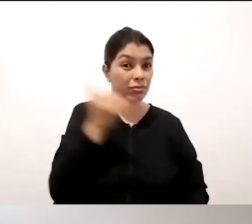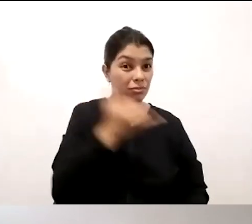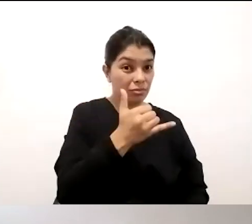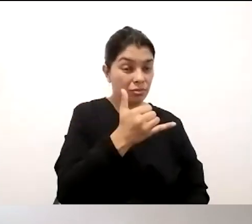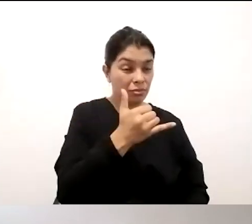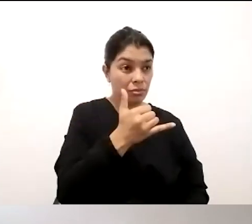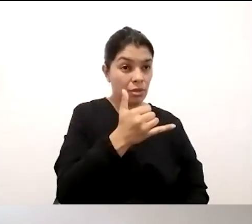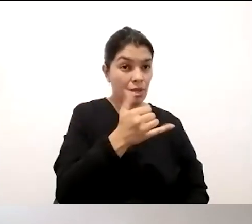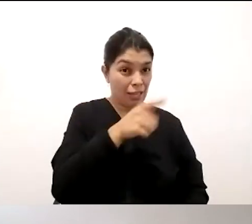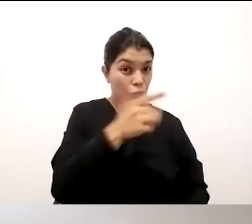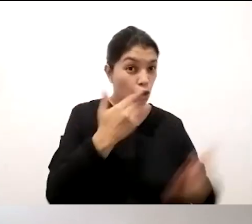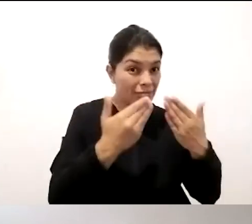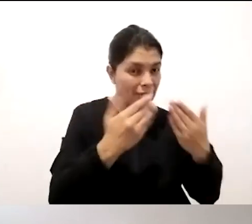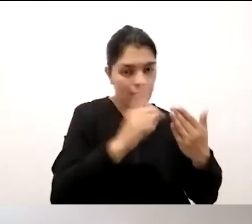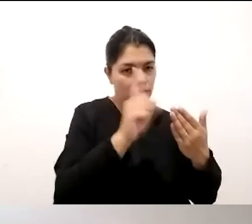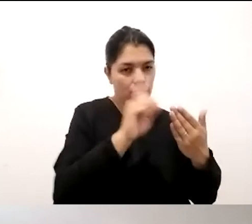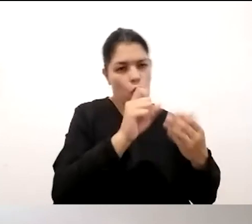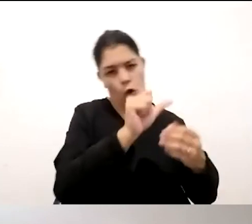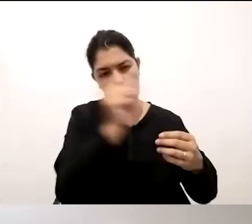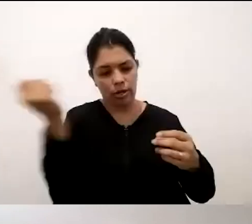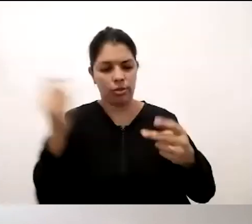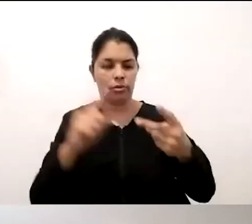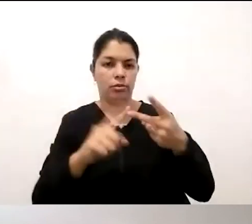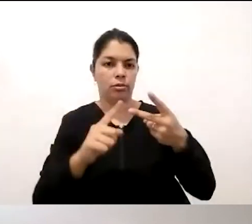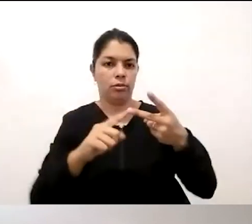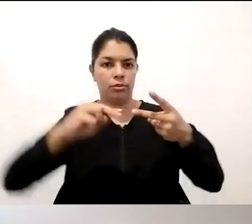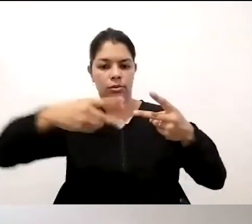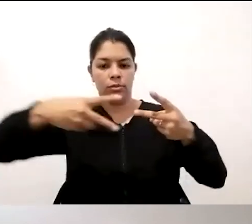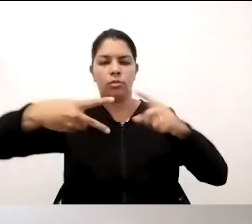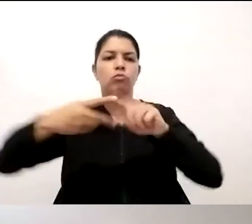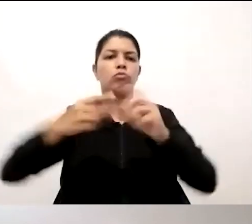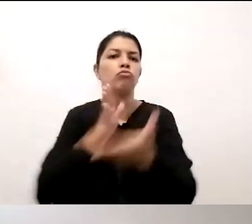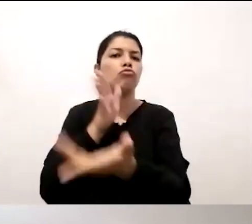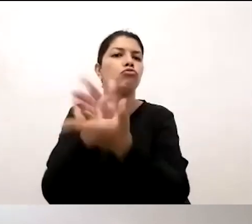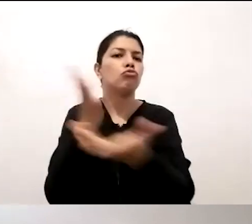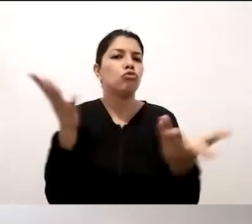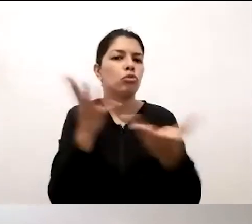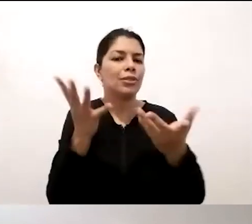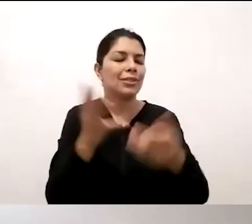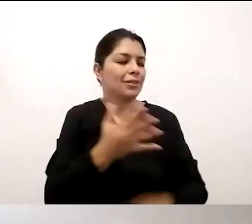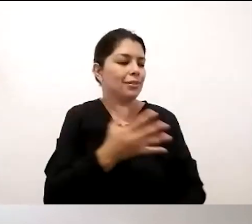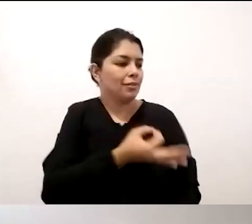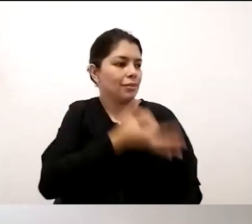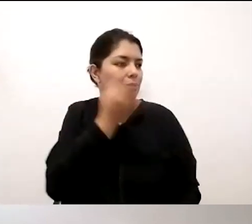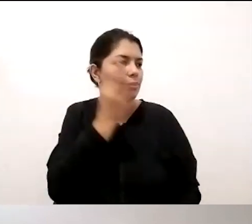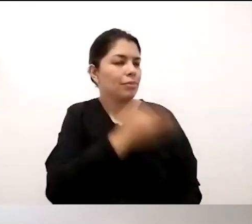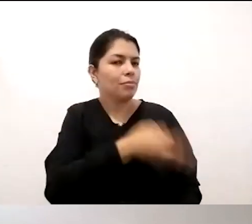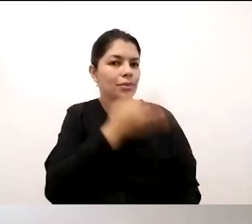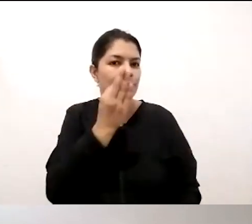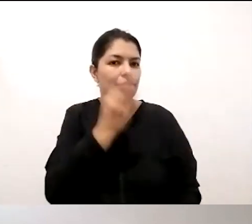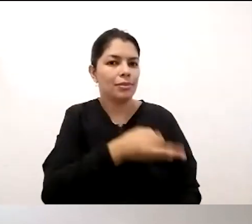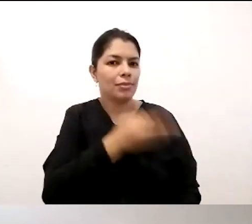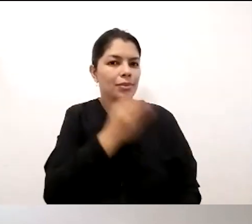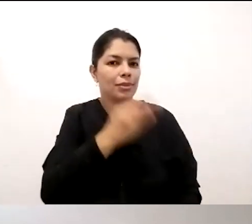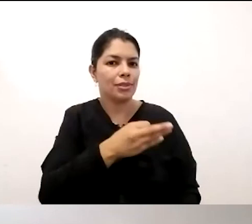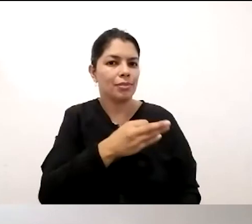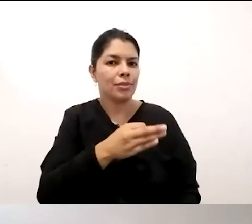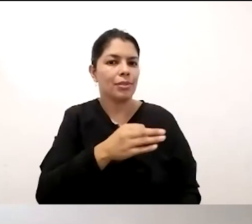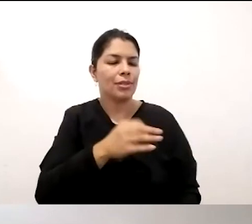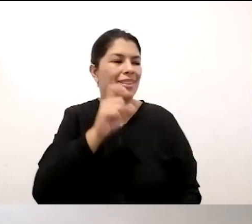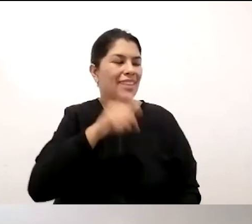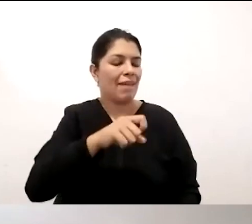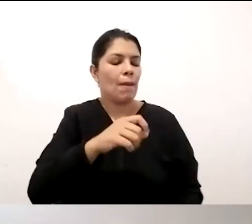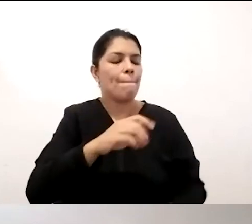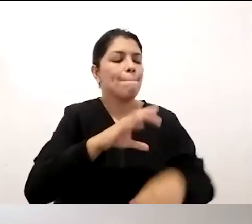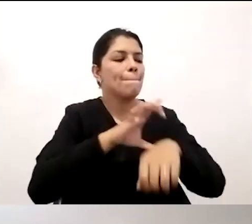¿Cuál de ellas? La primera de ellas es que siempre se debe asistir a una urgencia médica,